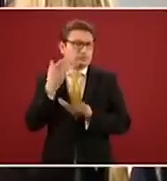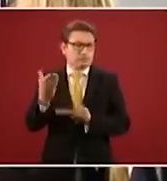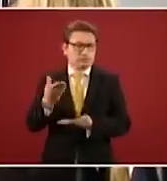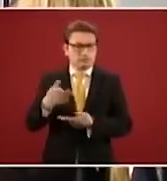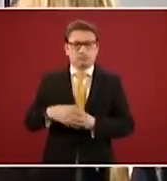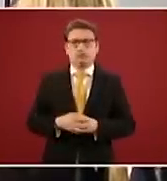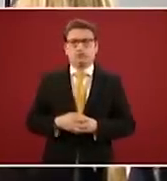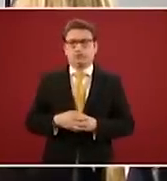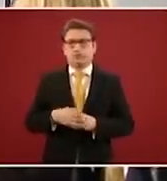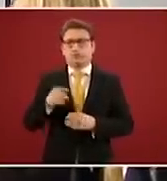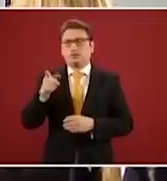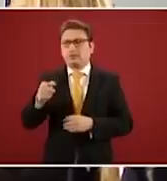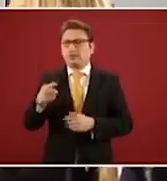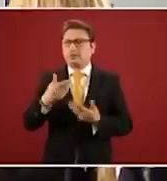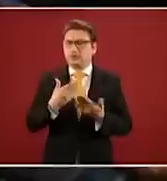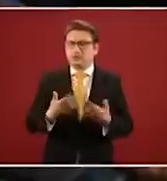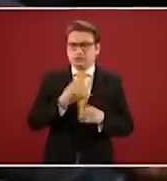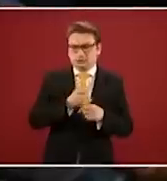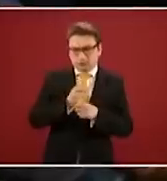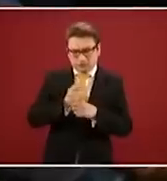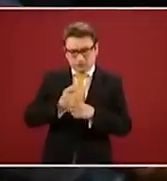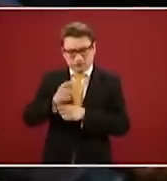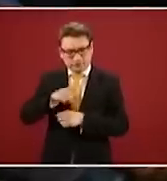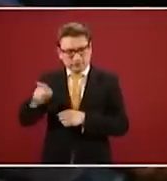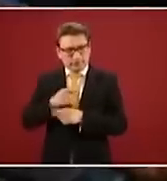¿Estamos hablando de investigación hacia ellos